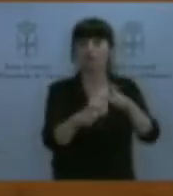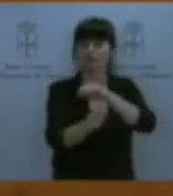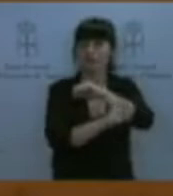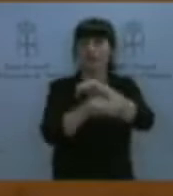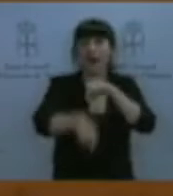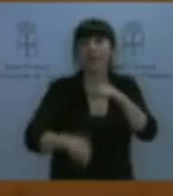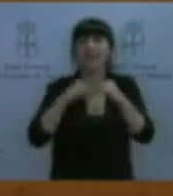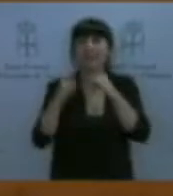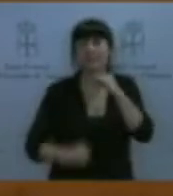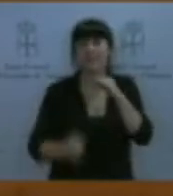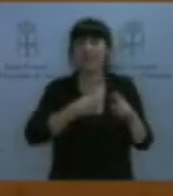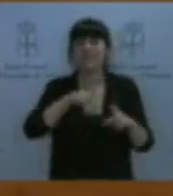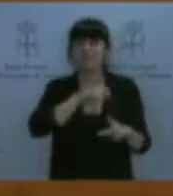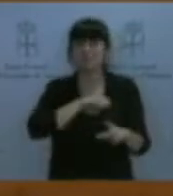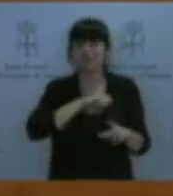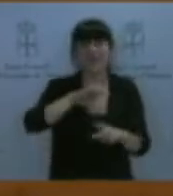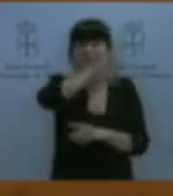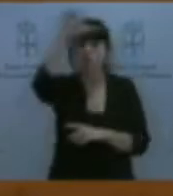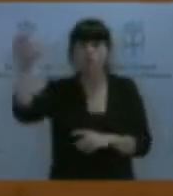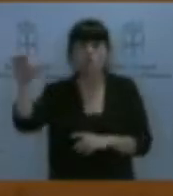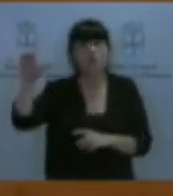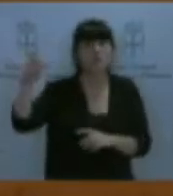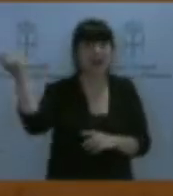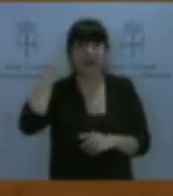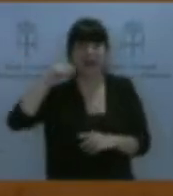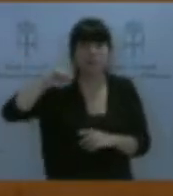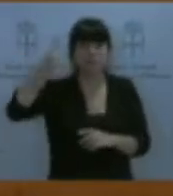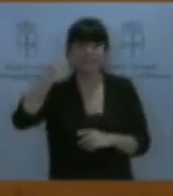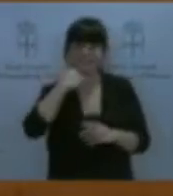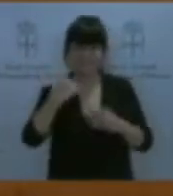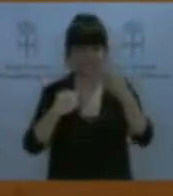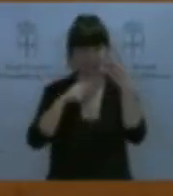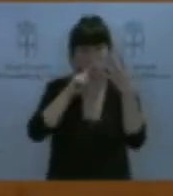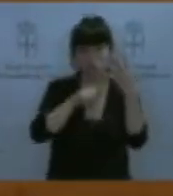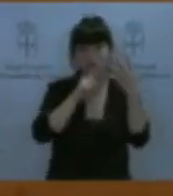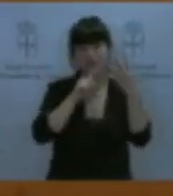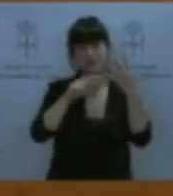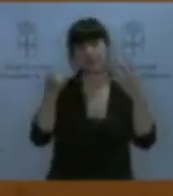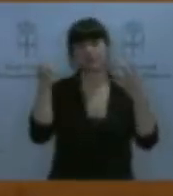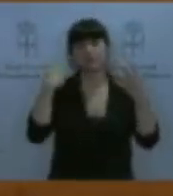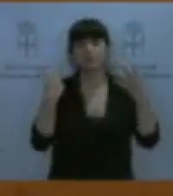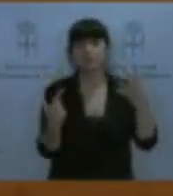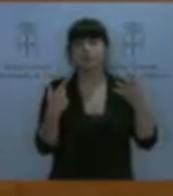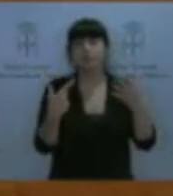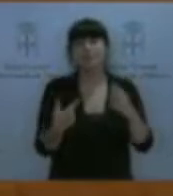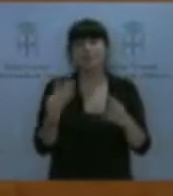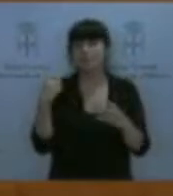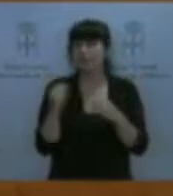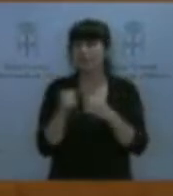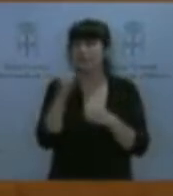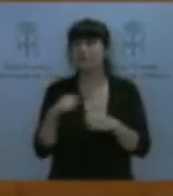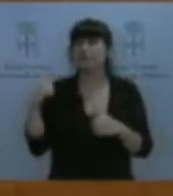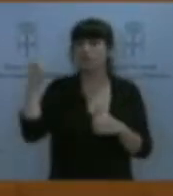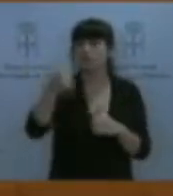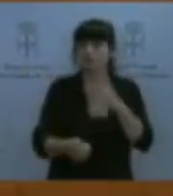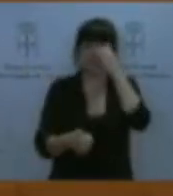Europa, 20 años después de la liberalización del sector por parte del Partido Popular, que prometía una bajada de precios que no se ha